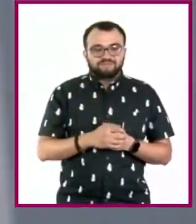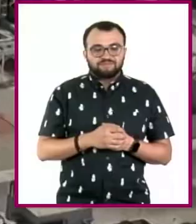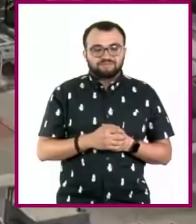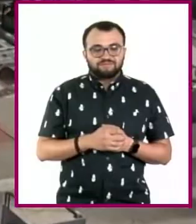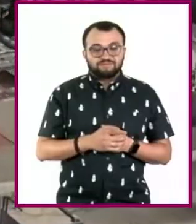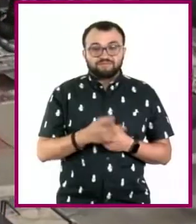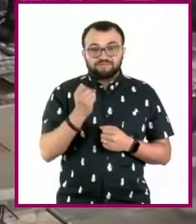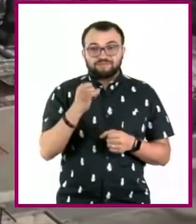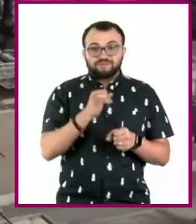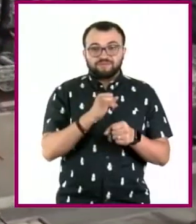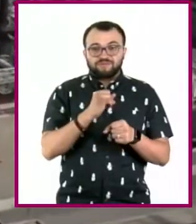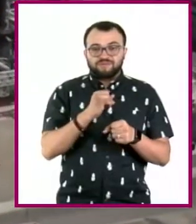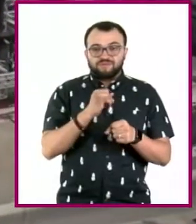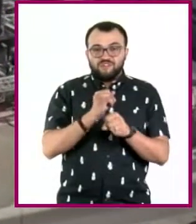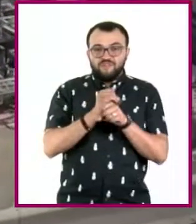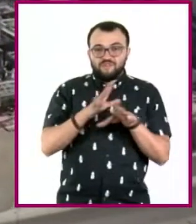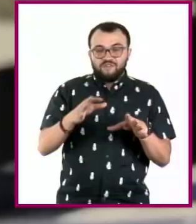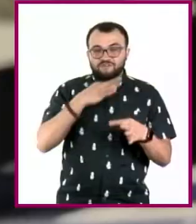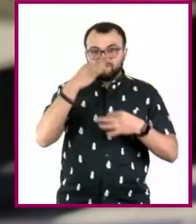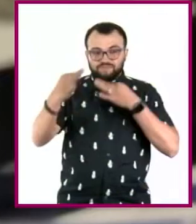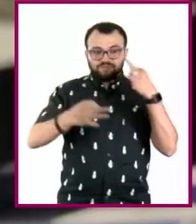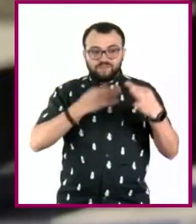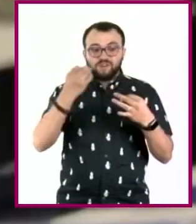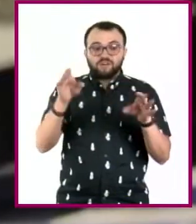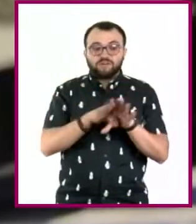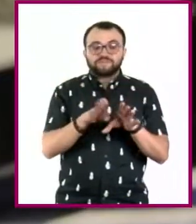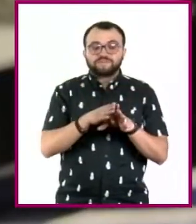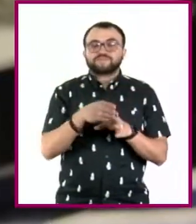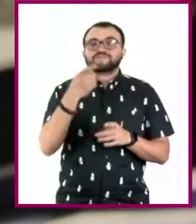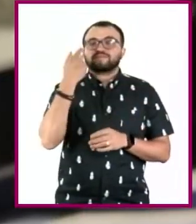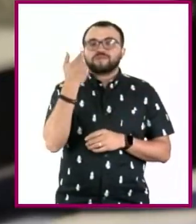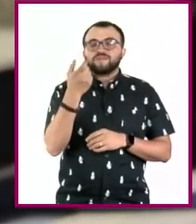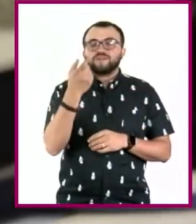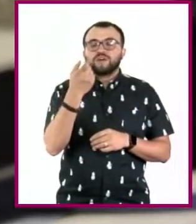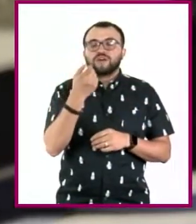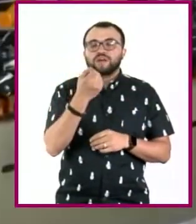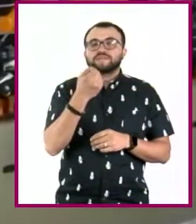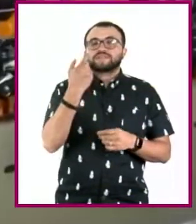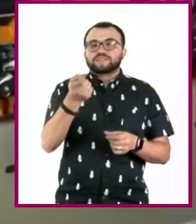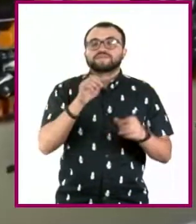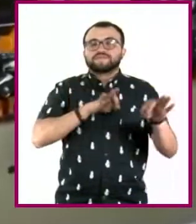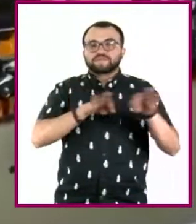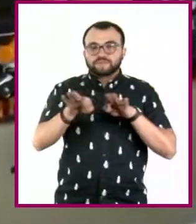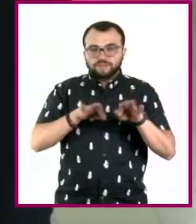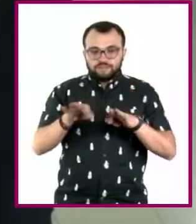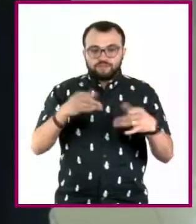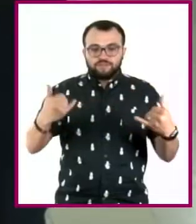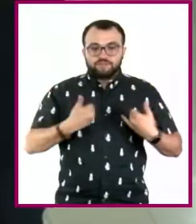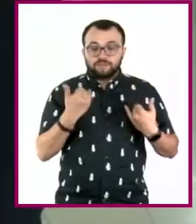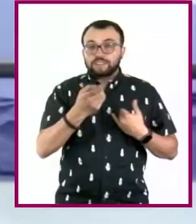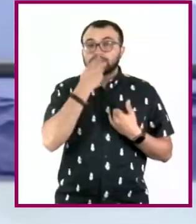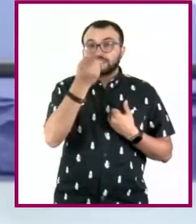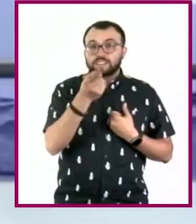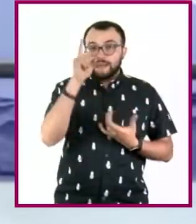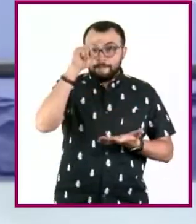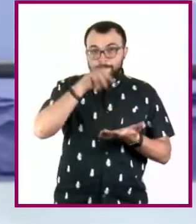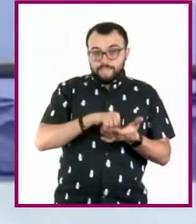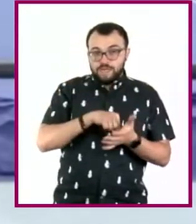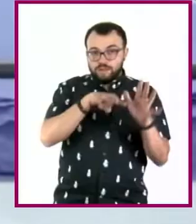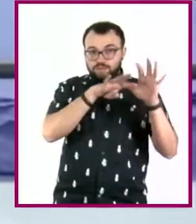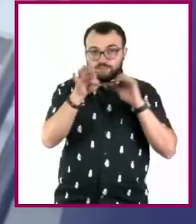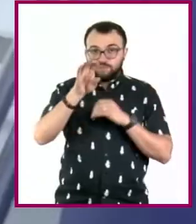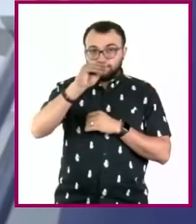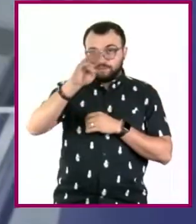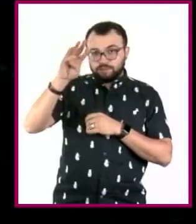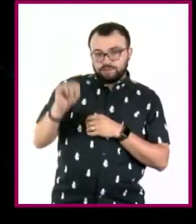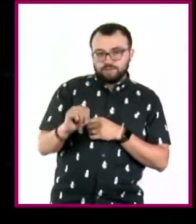El informe se refiere a las tendencias mundiales de empleo juvenil, y ahí dice que entre 1999 y